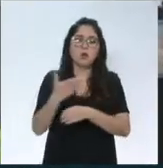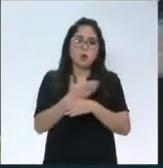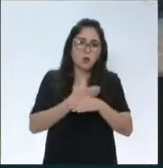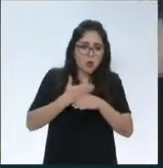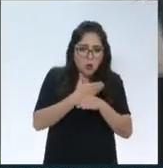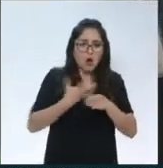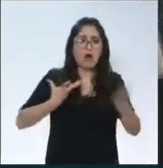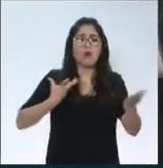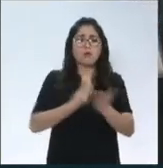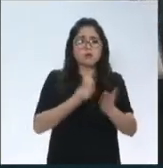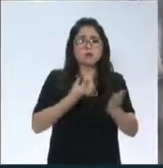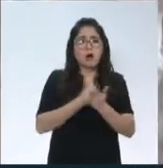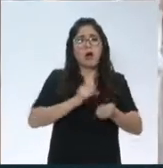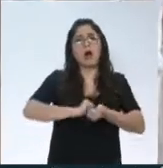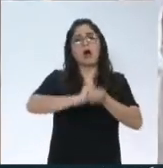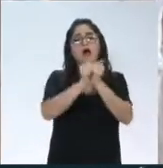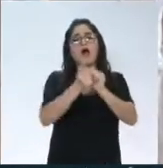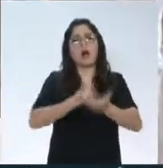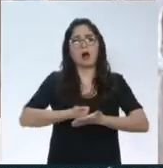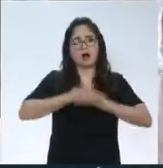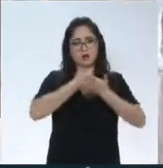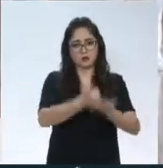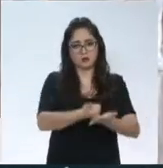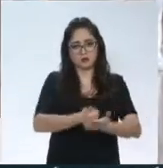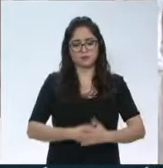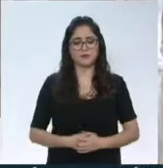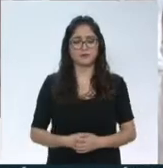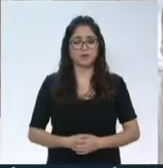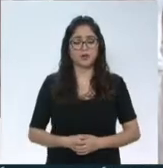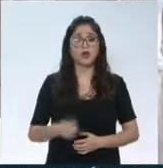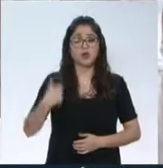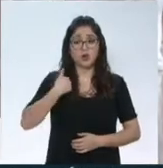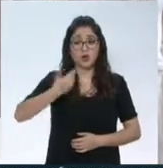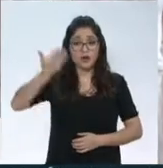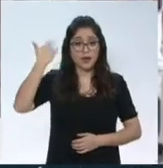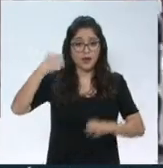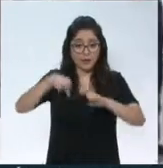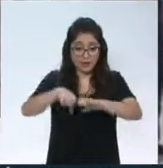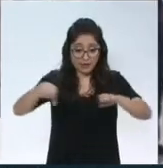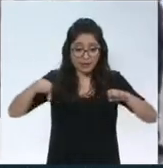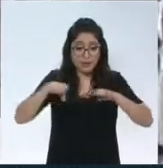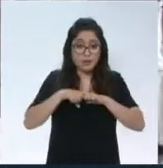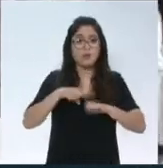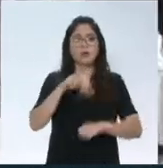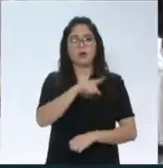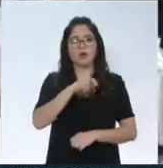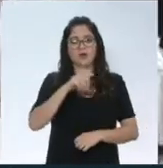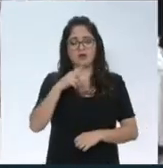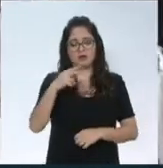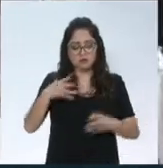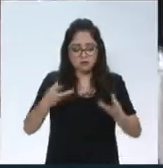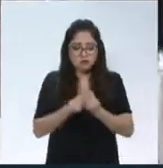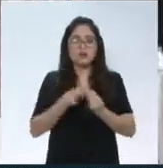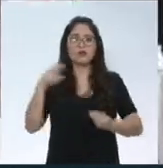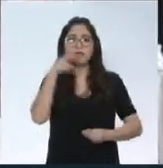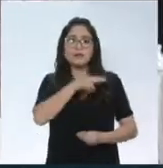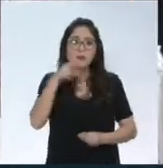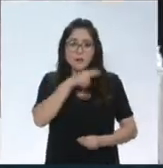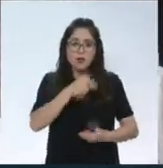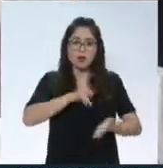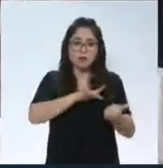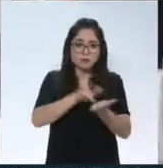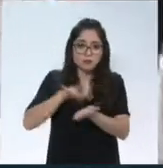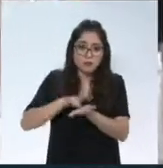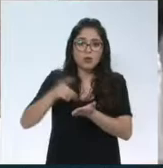curaciones espectaculares. Yo fui equipo de respuesta inmediata en mi momento y les decía a las autoridades, lo único que les pido